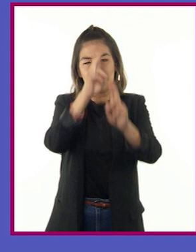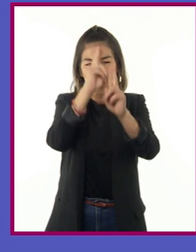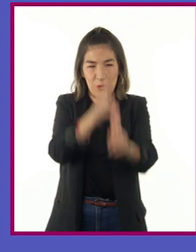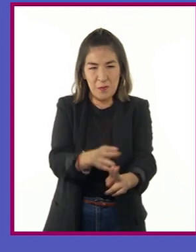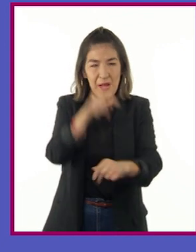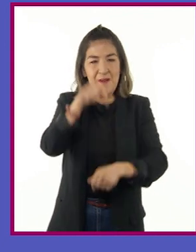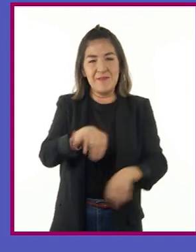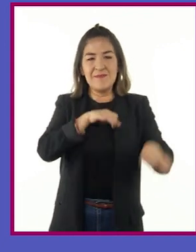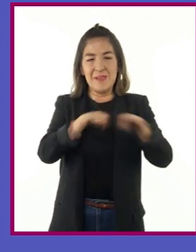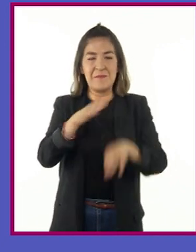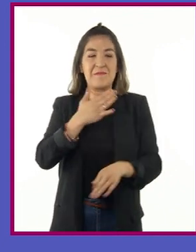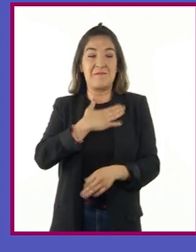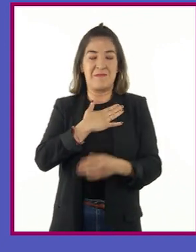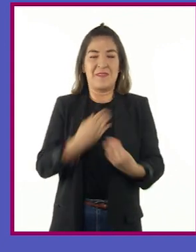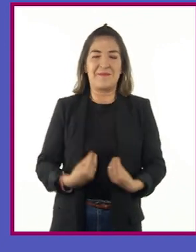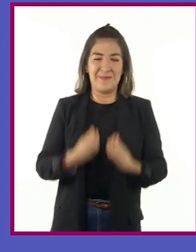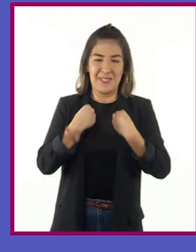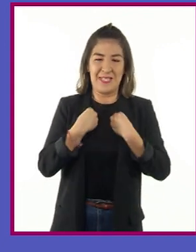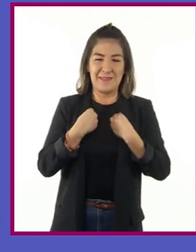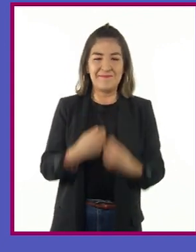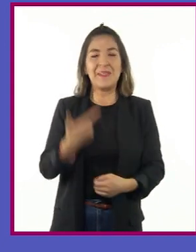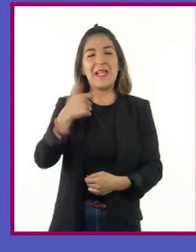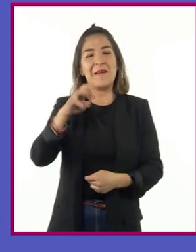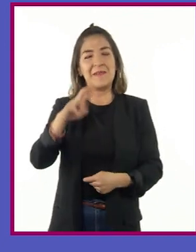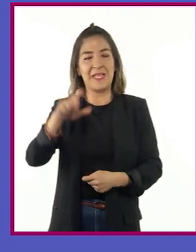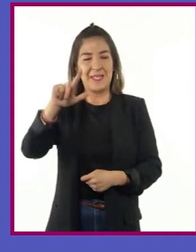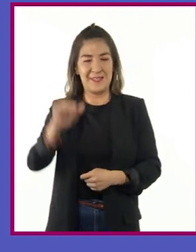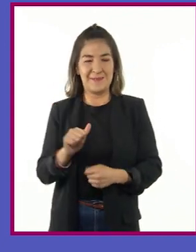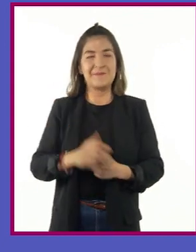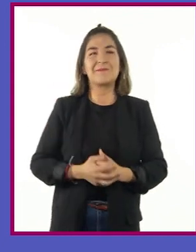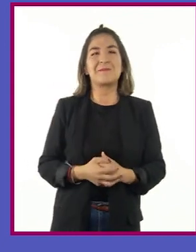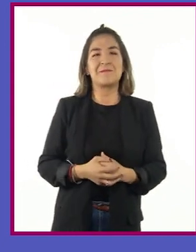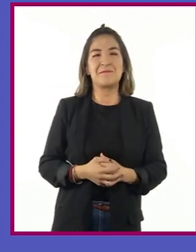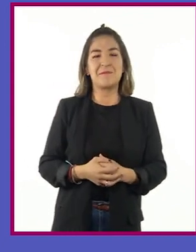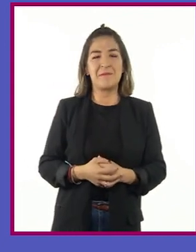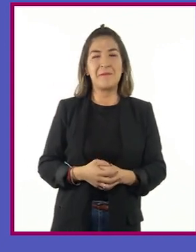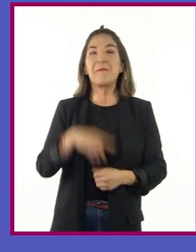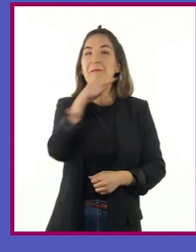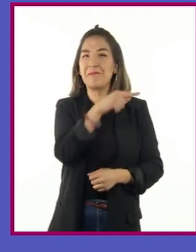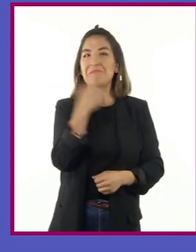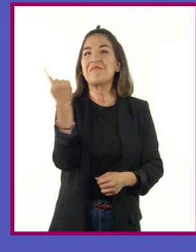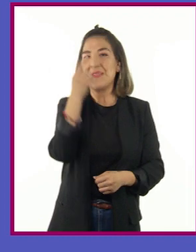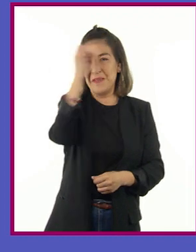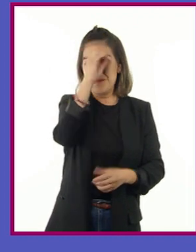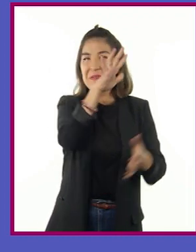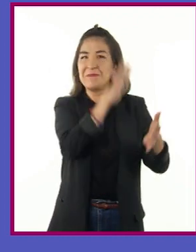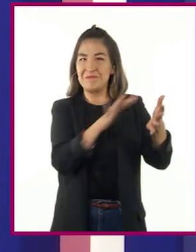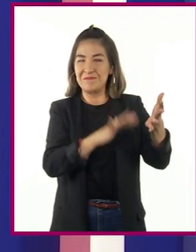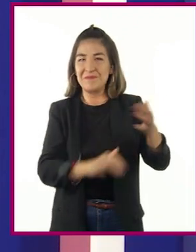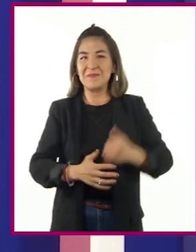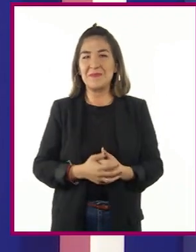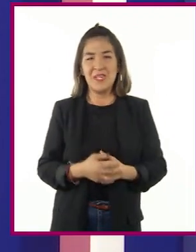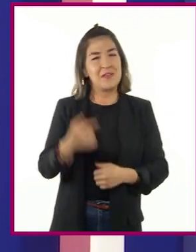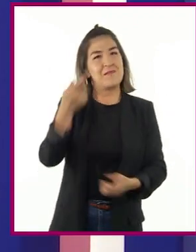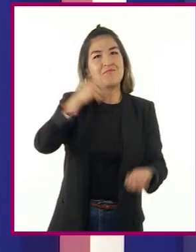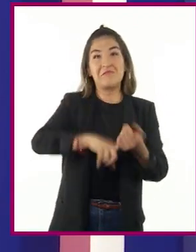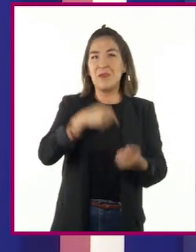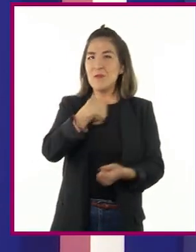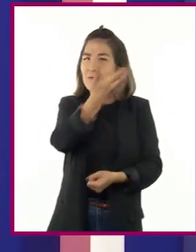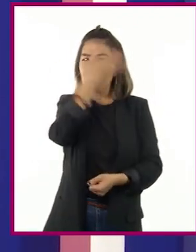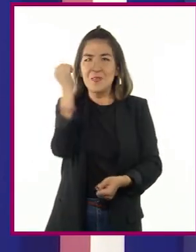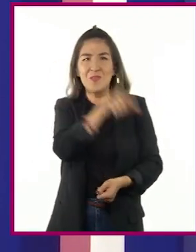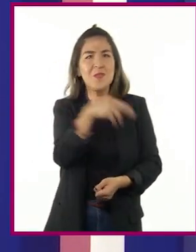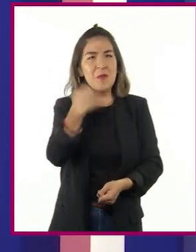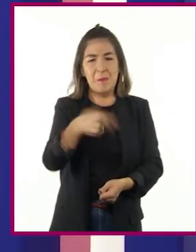recibido en la vida. Gabriela Mistral. ¿Qué les pareció? Yo no sabía que su nombre no